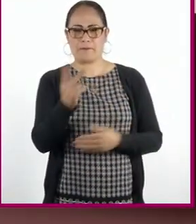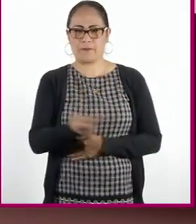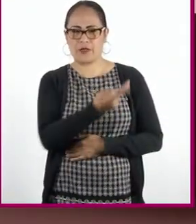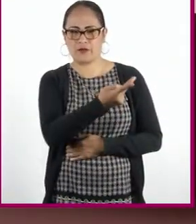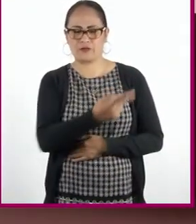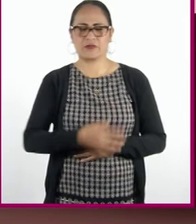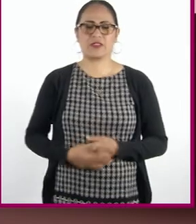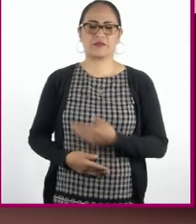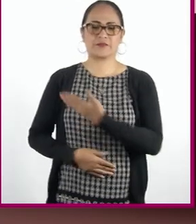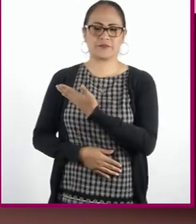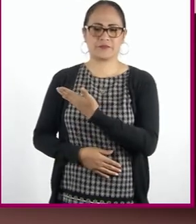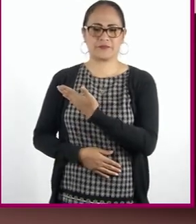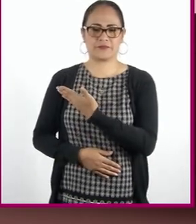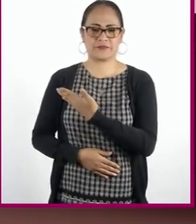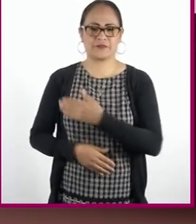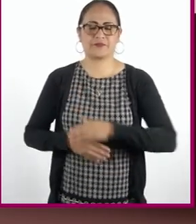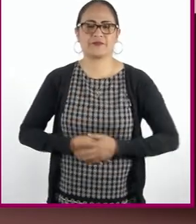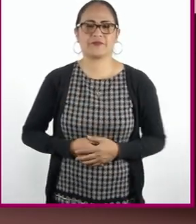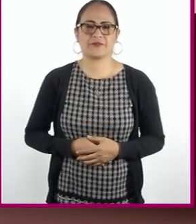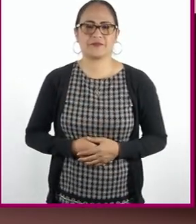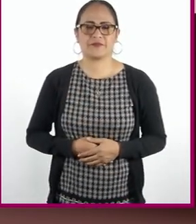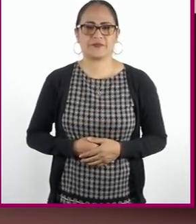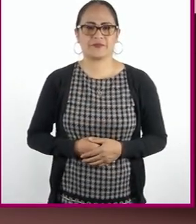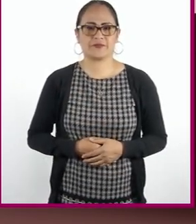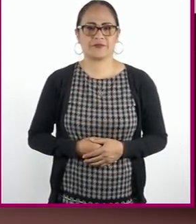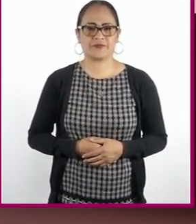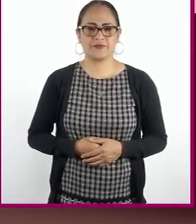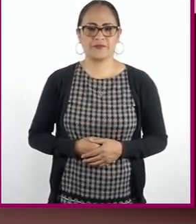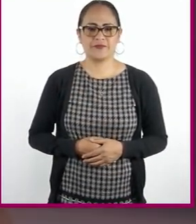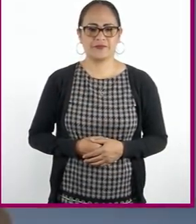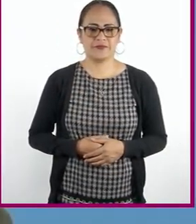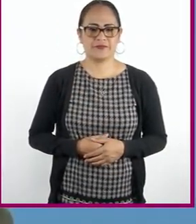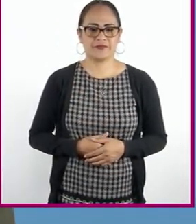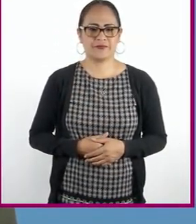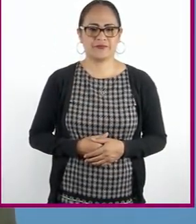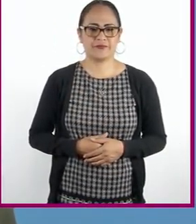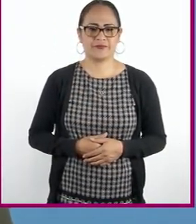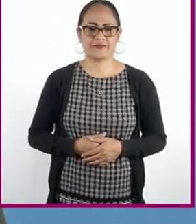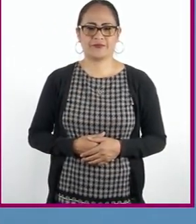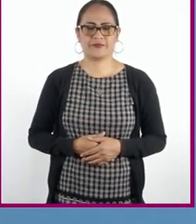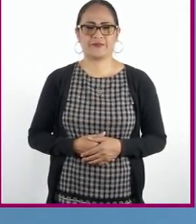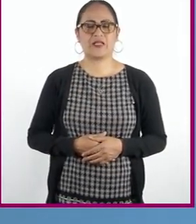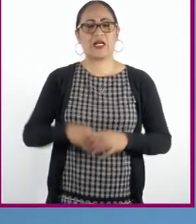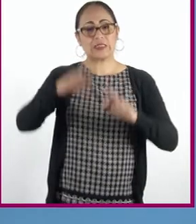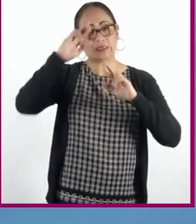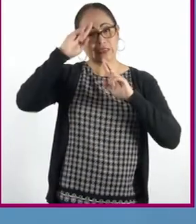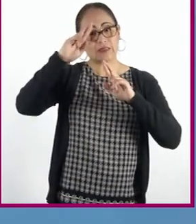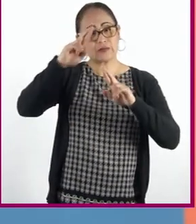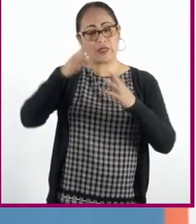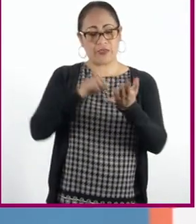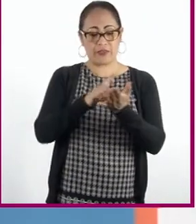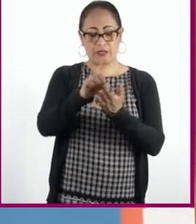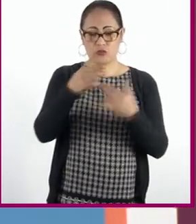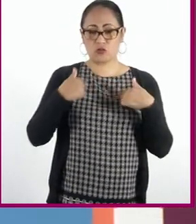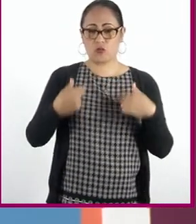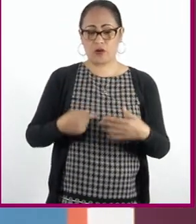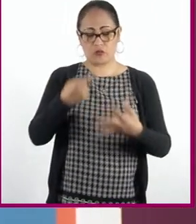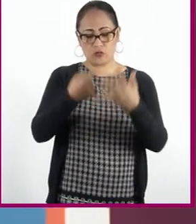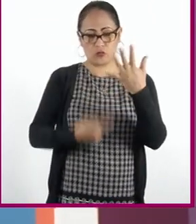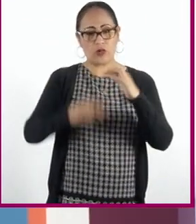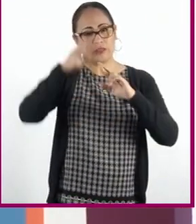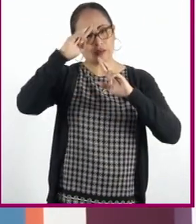¿cómo logramos una cultura de respeto hacia los derechos humanos? El respeto hacia los derechos humanos